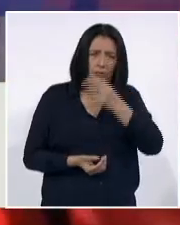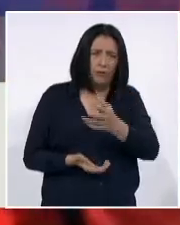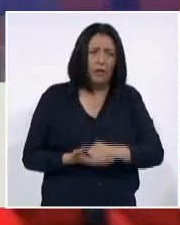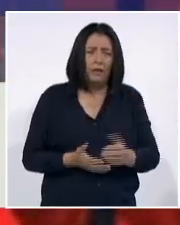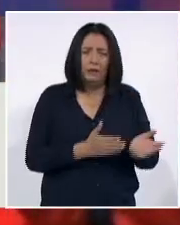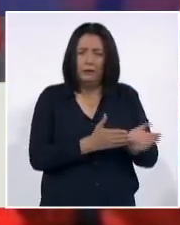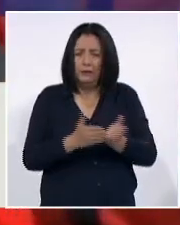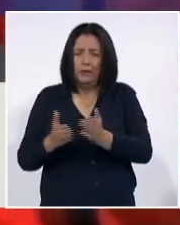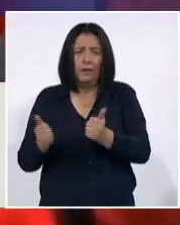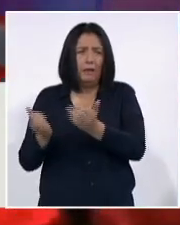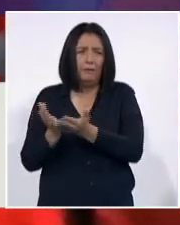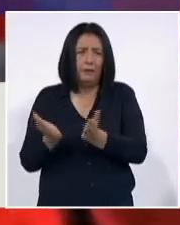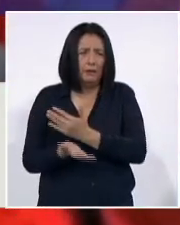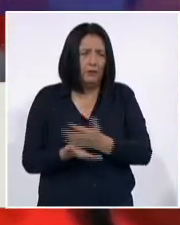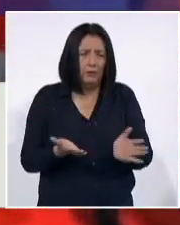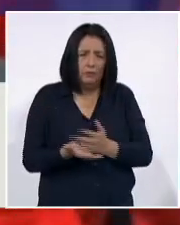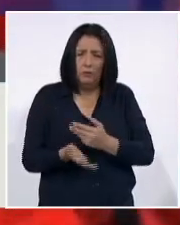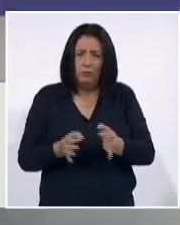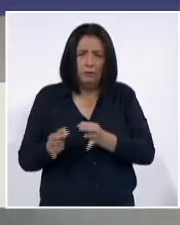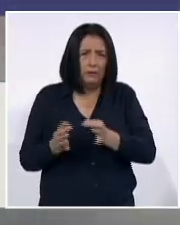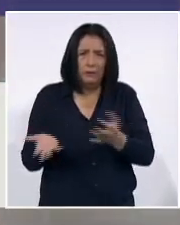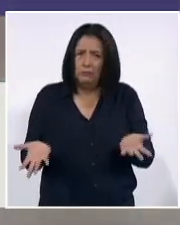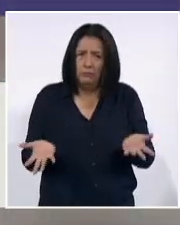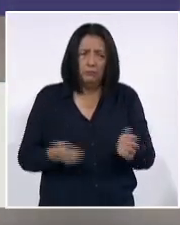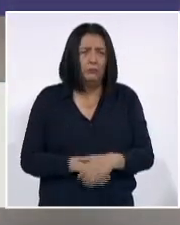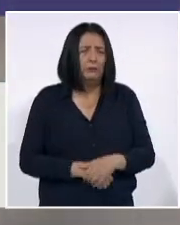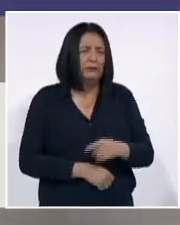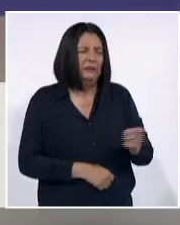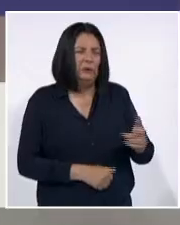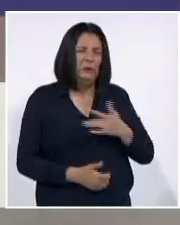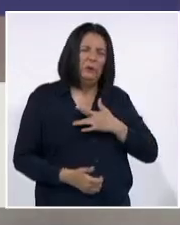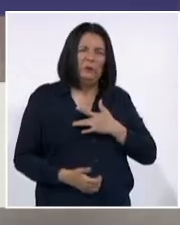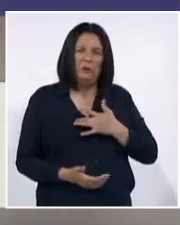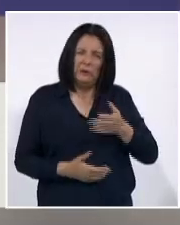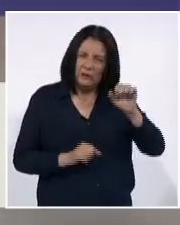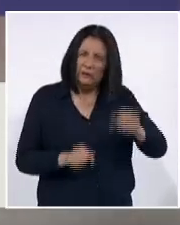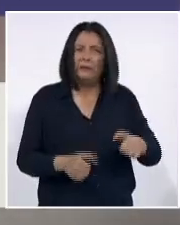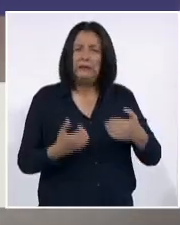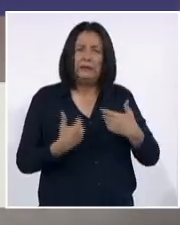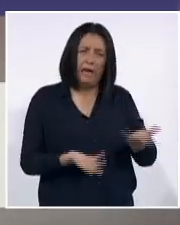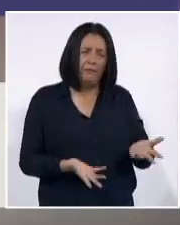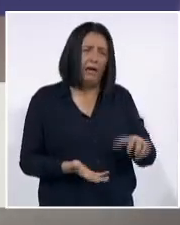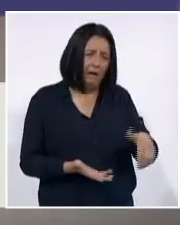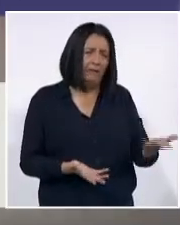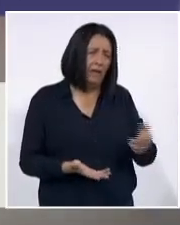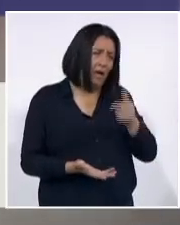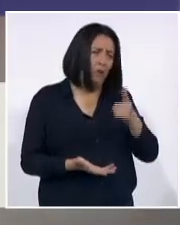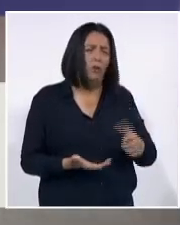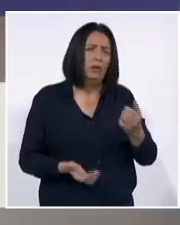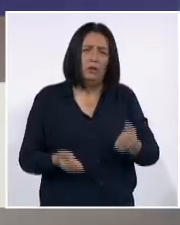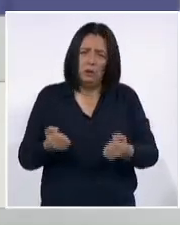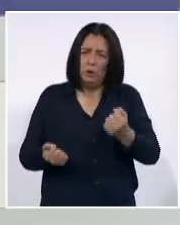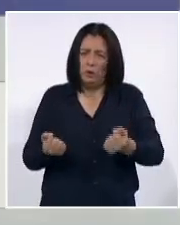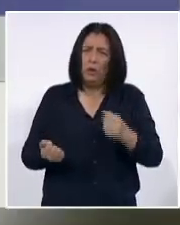mes de abril, sin ninguna justificación. La sensación es que de haberse contado con agua y con una unidad de bomberos